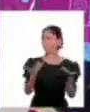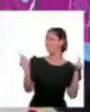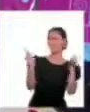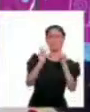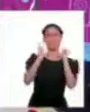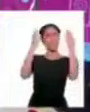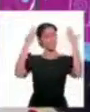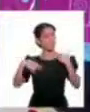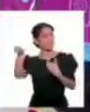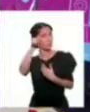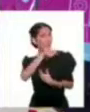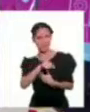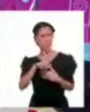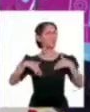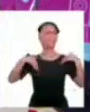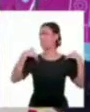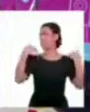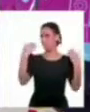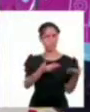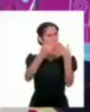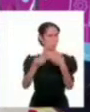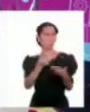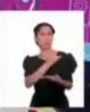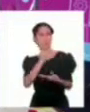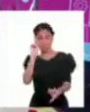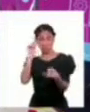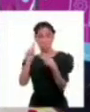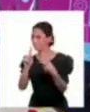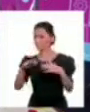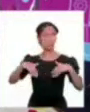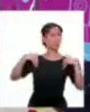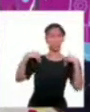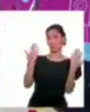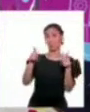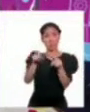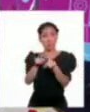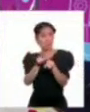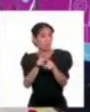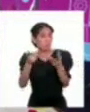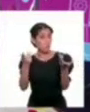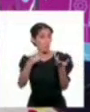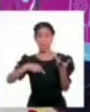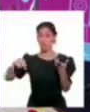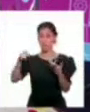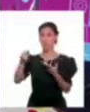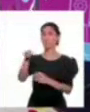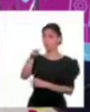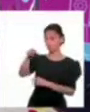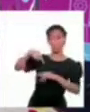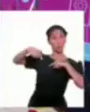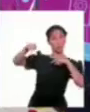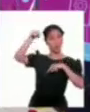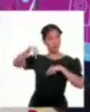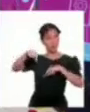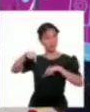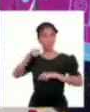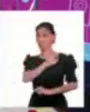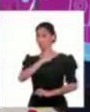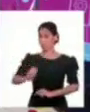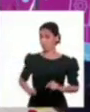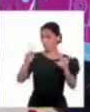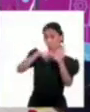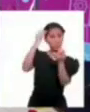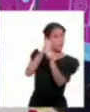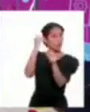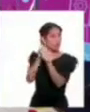Las mujeres estaban impedidas de cumplir esos sueños. Tampoco podían elegir o ser elegidas autoridades, pues tenían restringido el derecho a voto